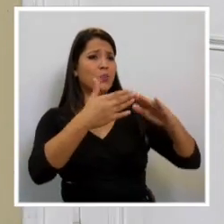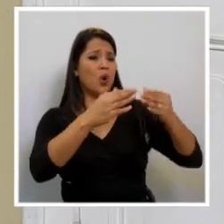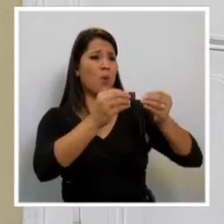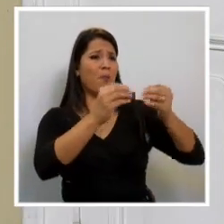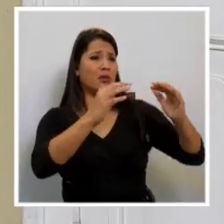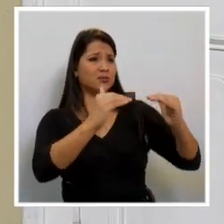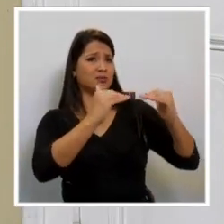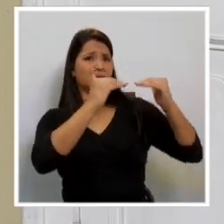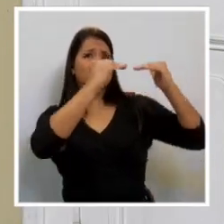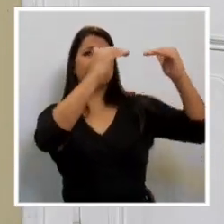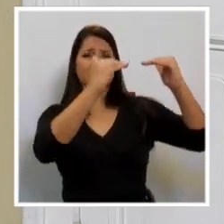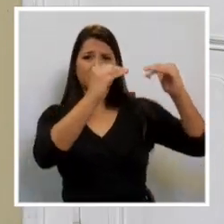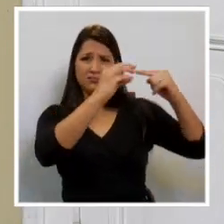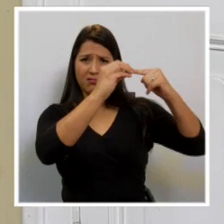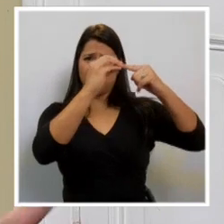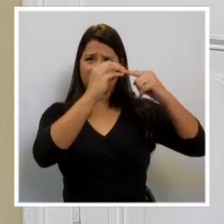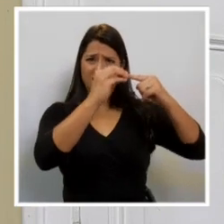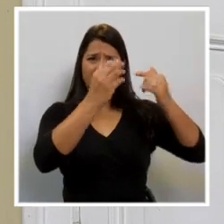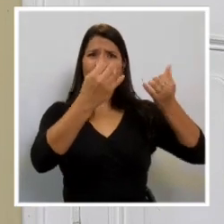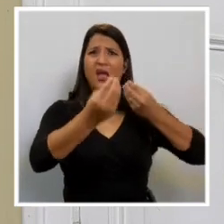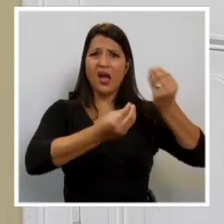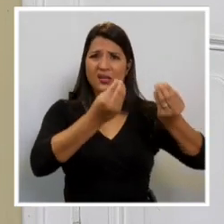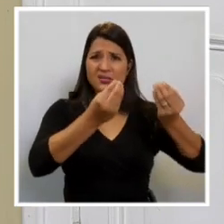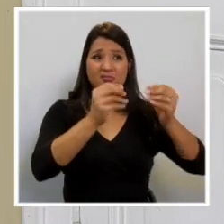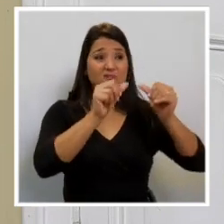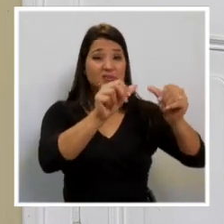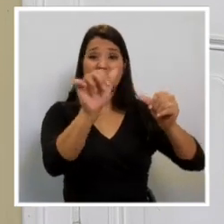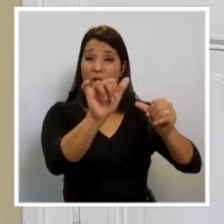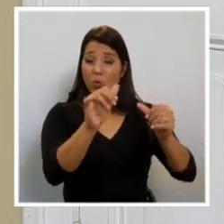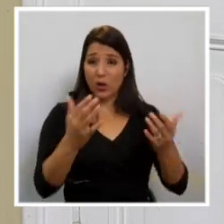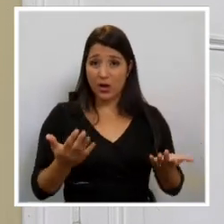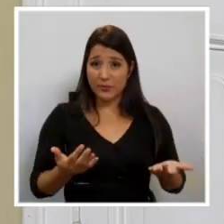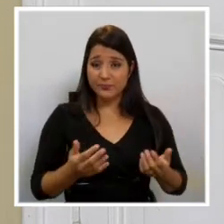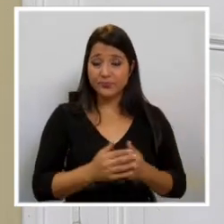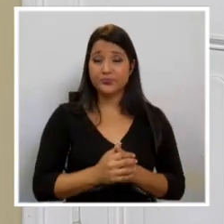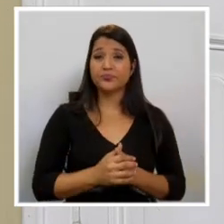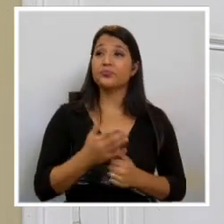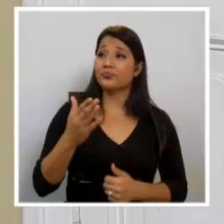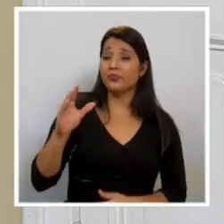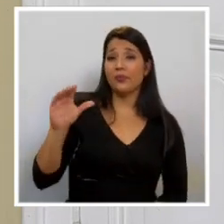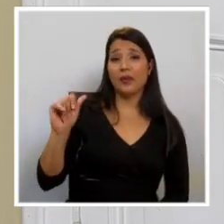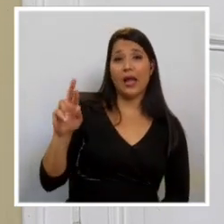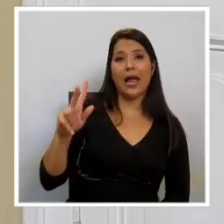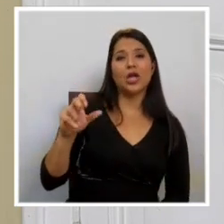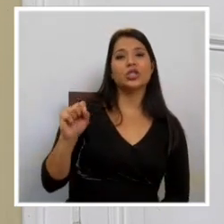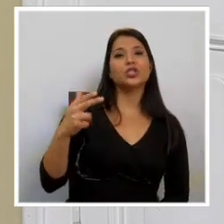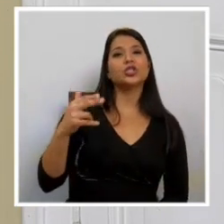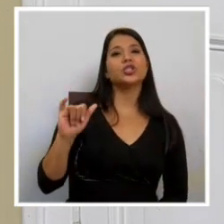Y el tema de exoneraciones sigue muy vigente. A mí me gustaría señalar lo siguiente.